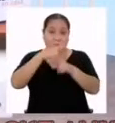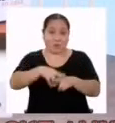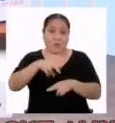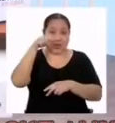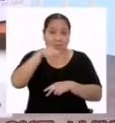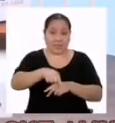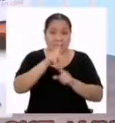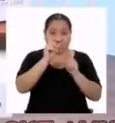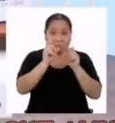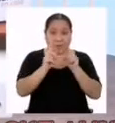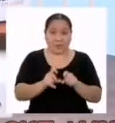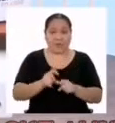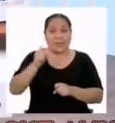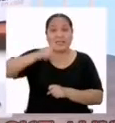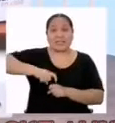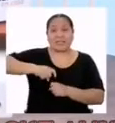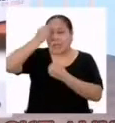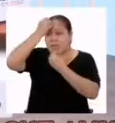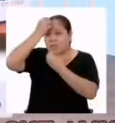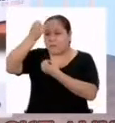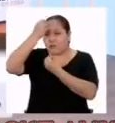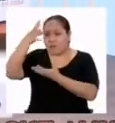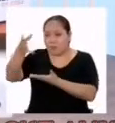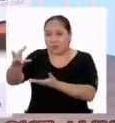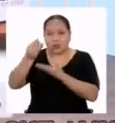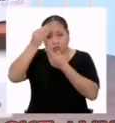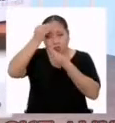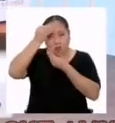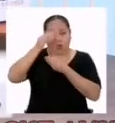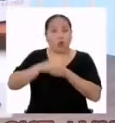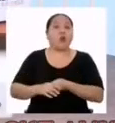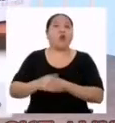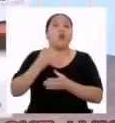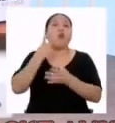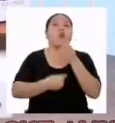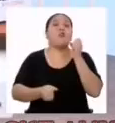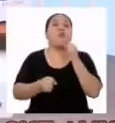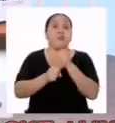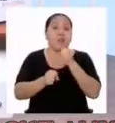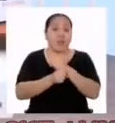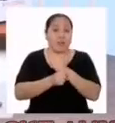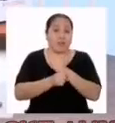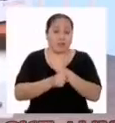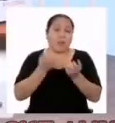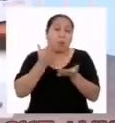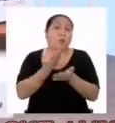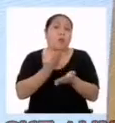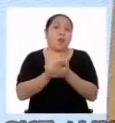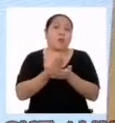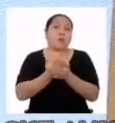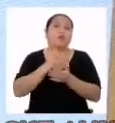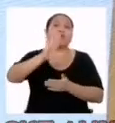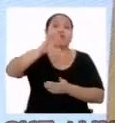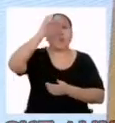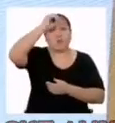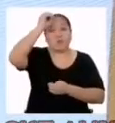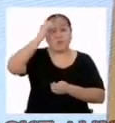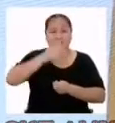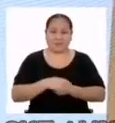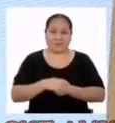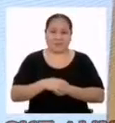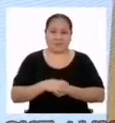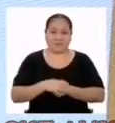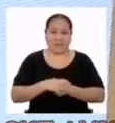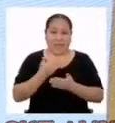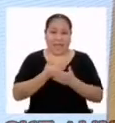preguntas se requiere tener información confiable que nos permita sustentar nuestra posición. Antes